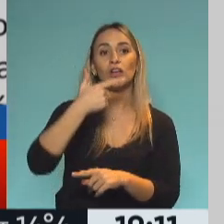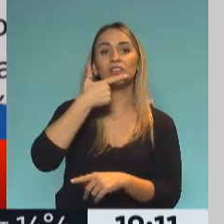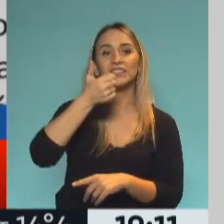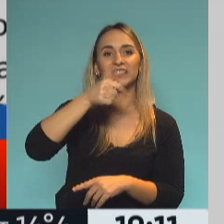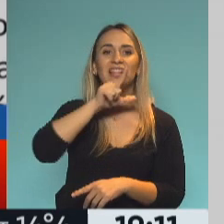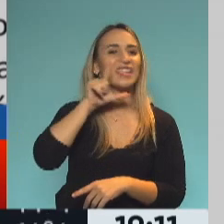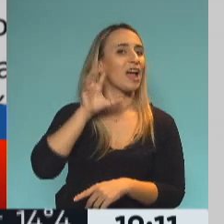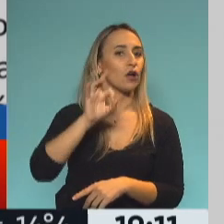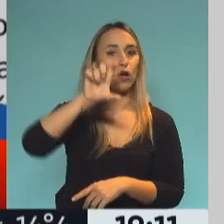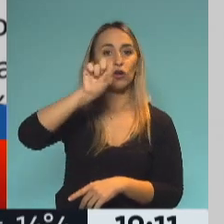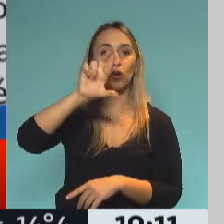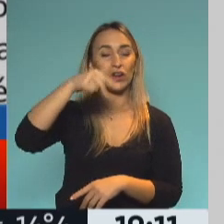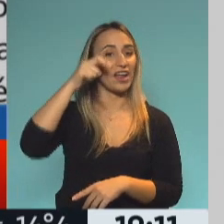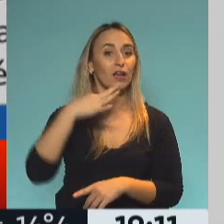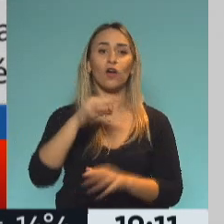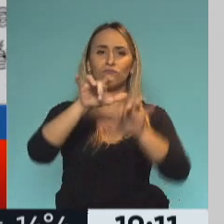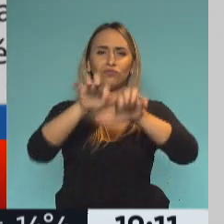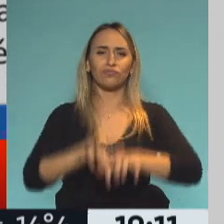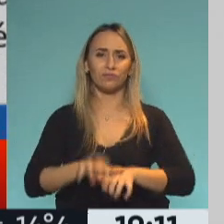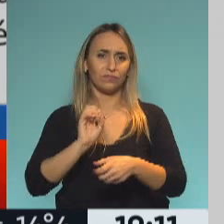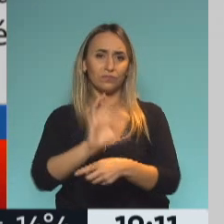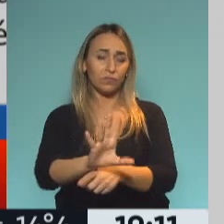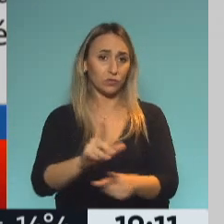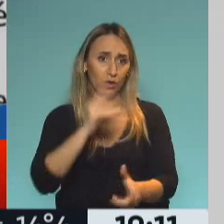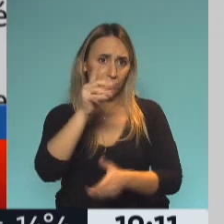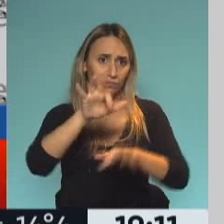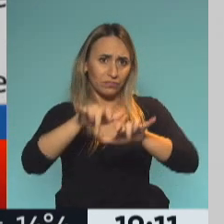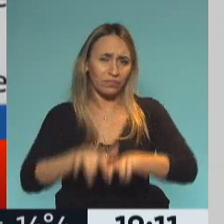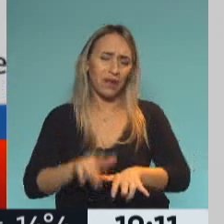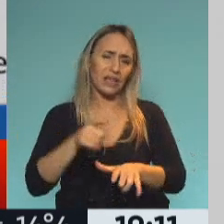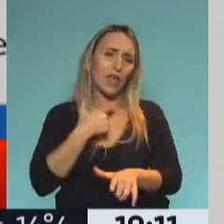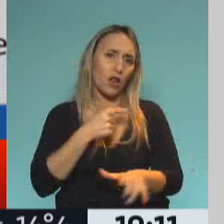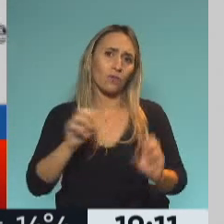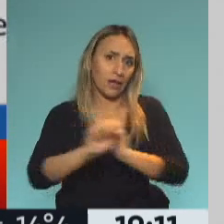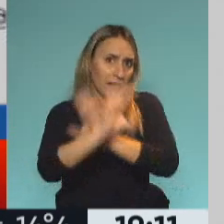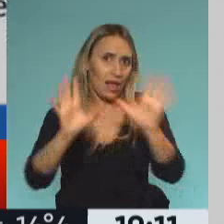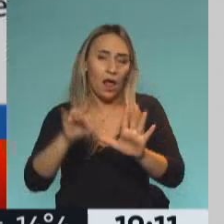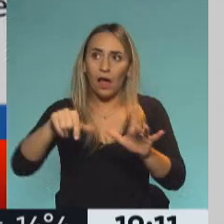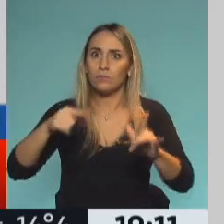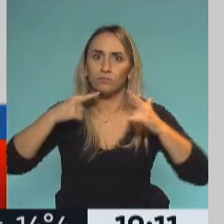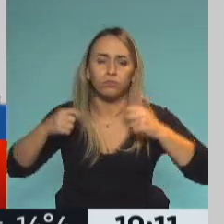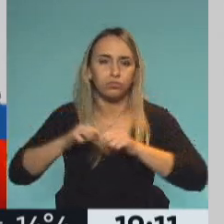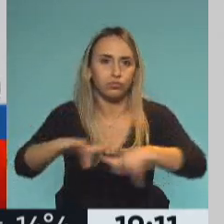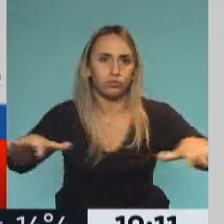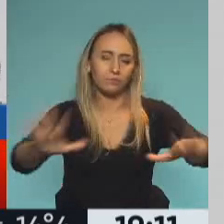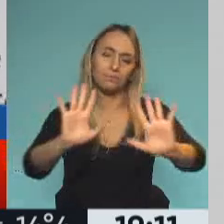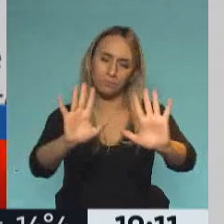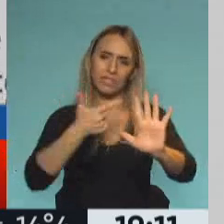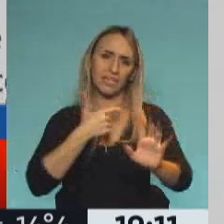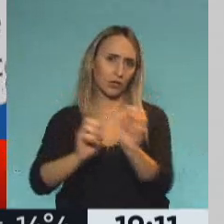me comunico para aclarar mis comentarios que ahora están difundiendo en los medios. Bueno, es un poco extensa, pero básicamente aclara, hay una parte,